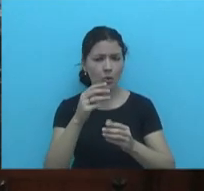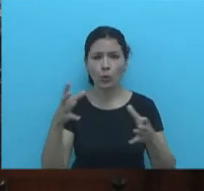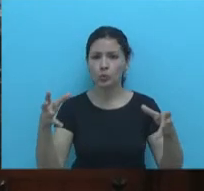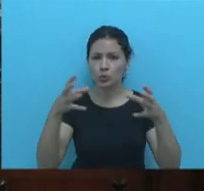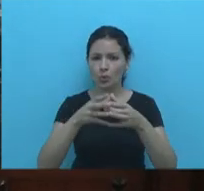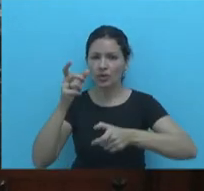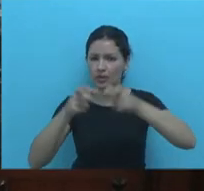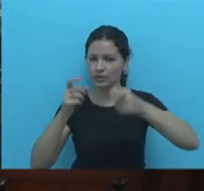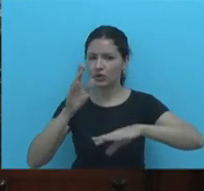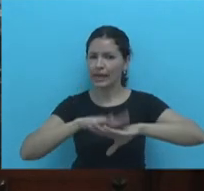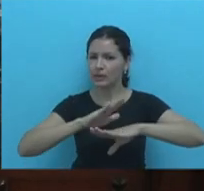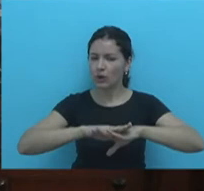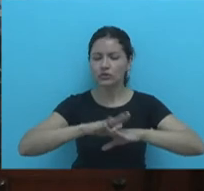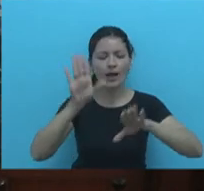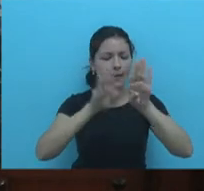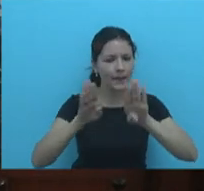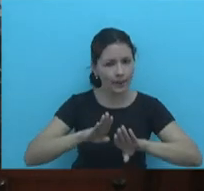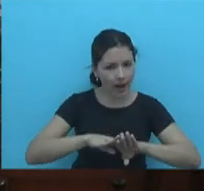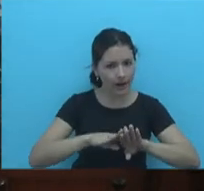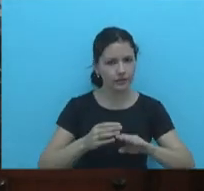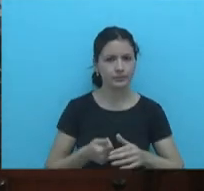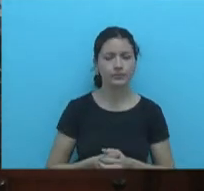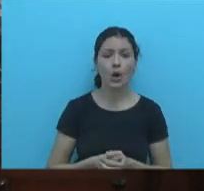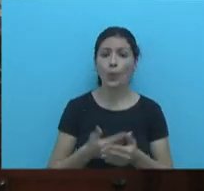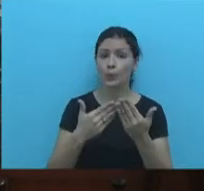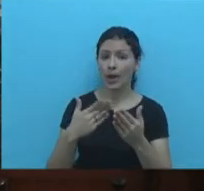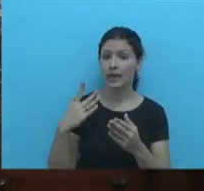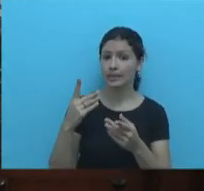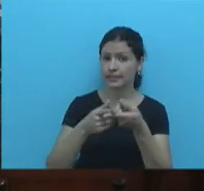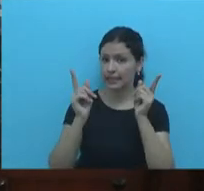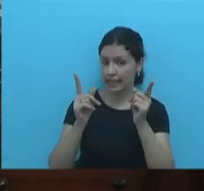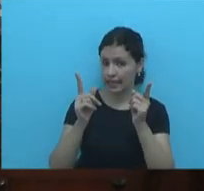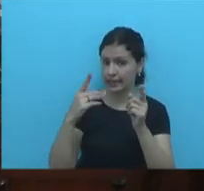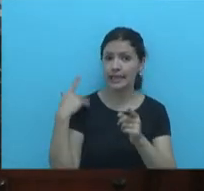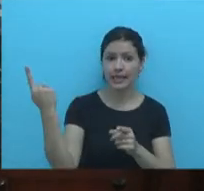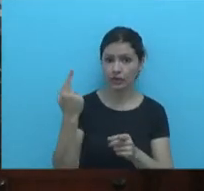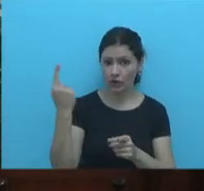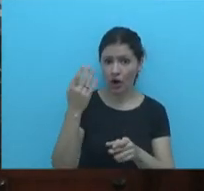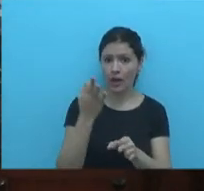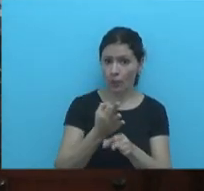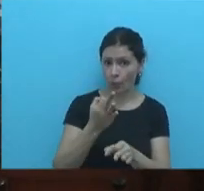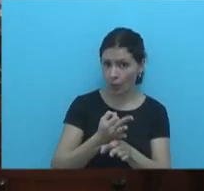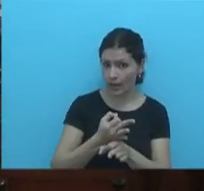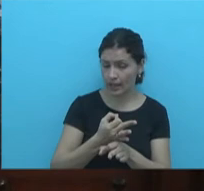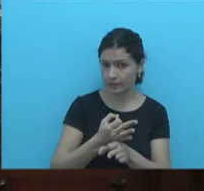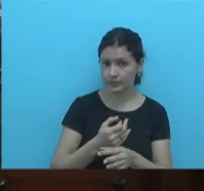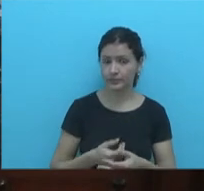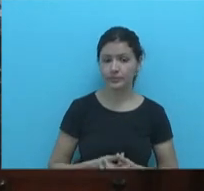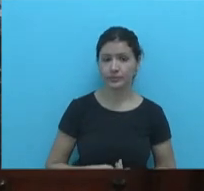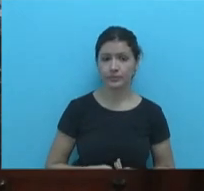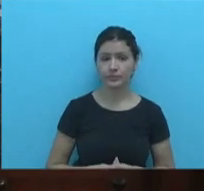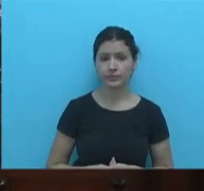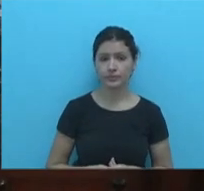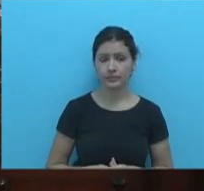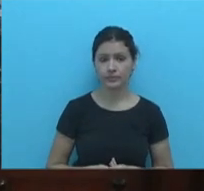y determinarán las pautas a llevar a cabo. Pueden ser los mismos directivos de la institución. Como principal inquietud debe hacerse necesario el cuidado